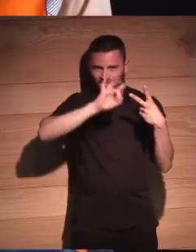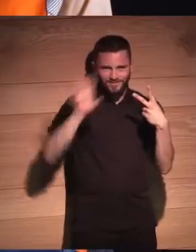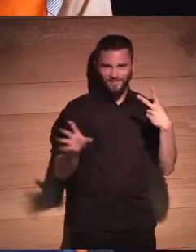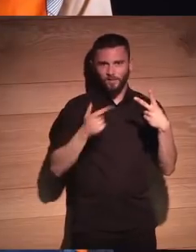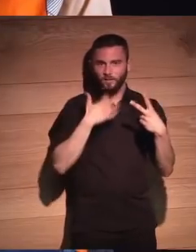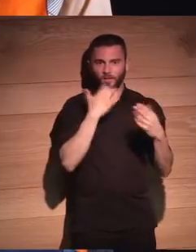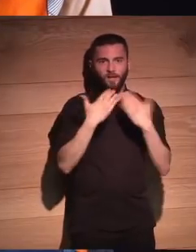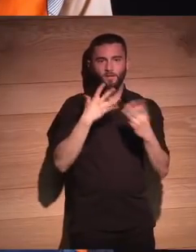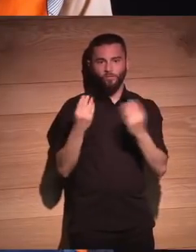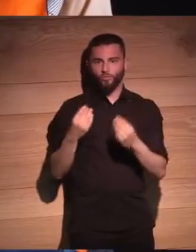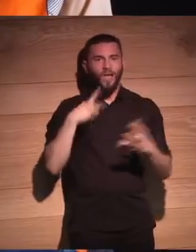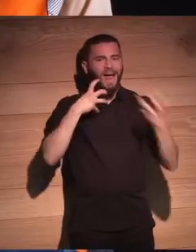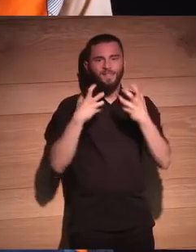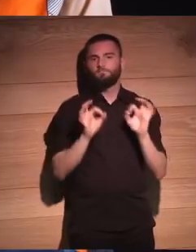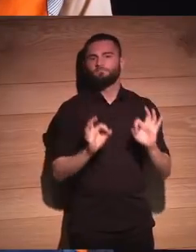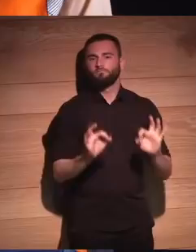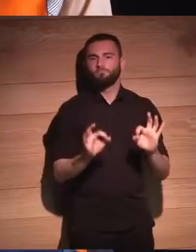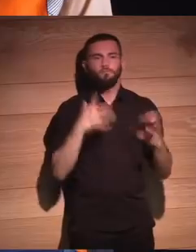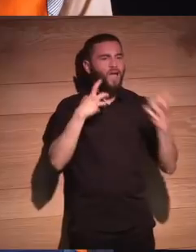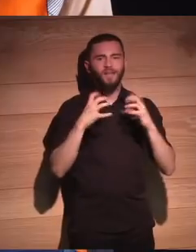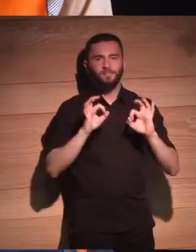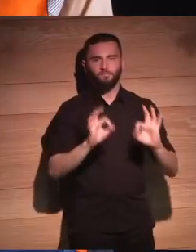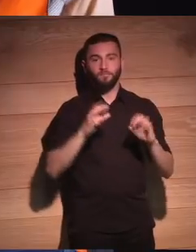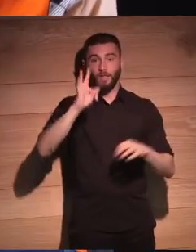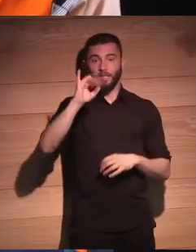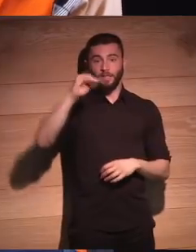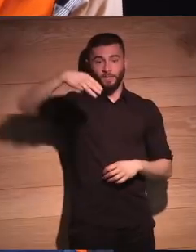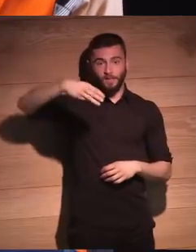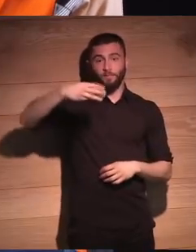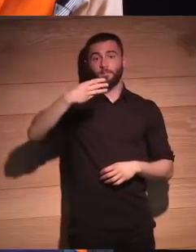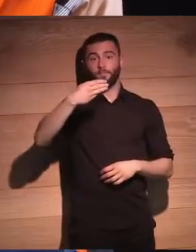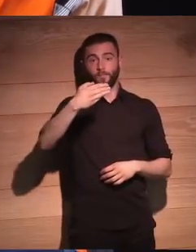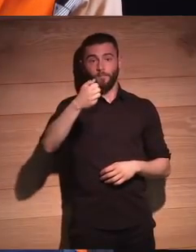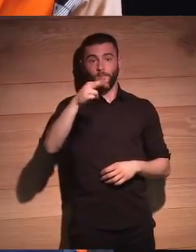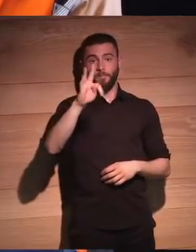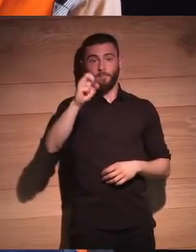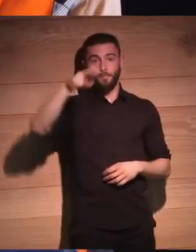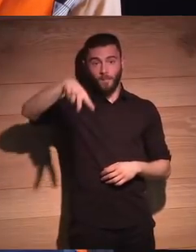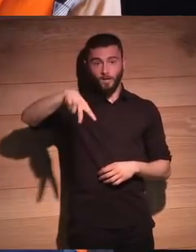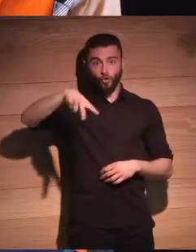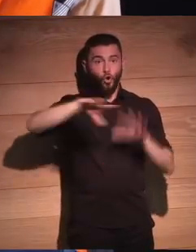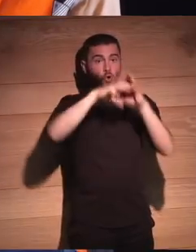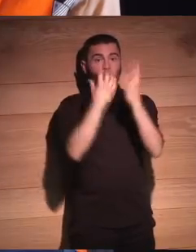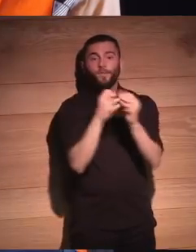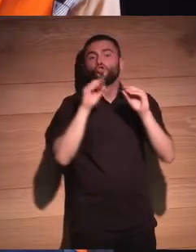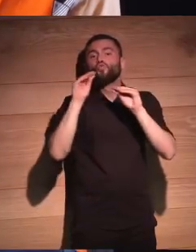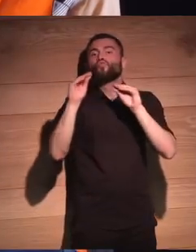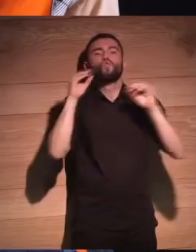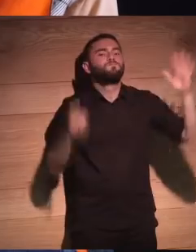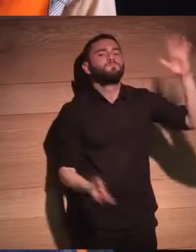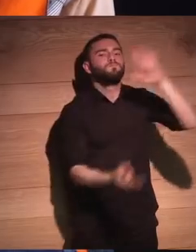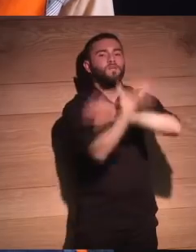yo entiendo que un artista es un artista. Entonces, Tim Burton se lleva y hace su universo. Es decir, las películas de